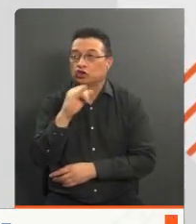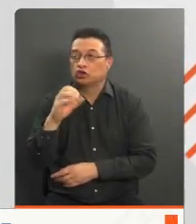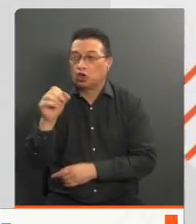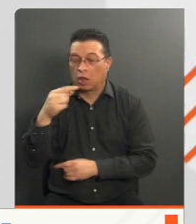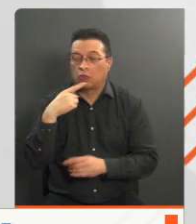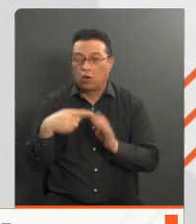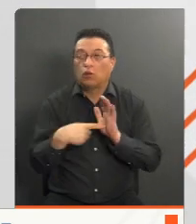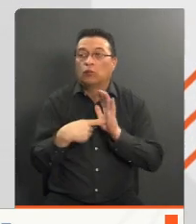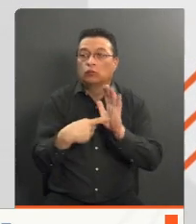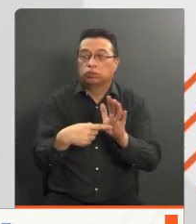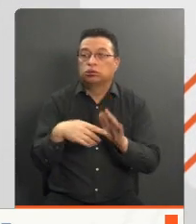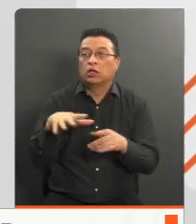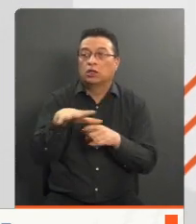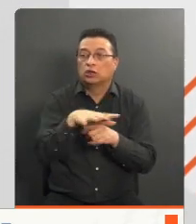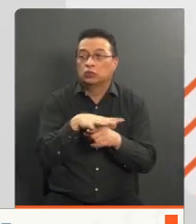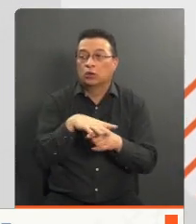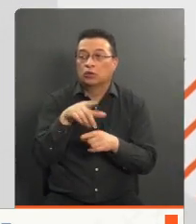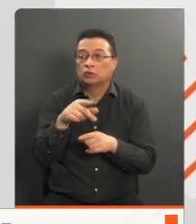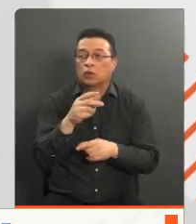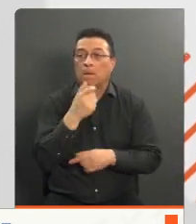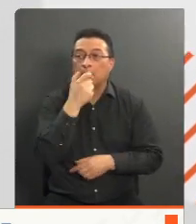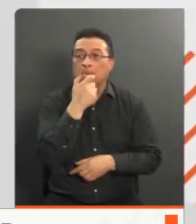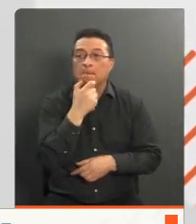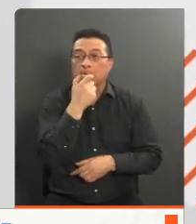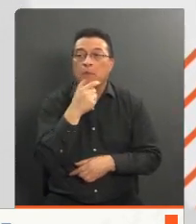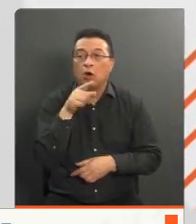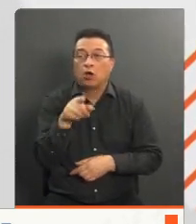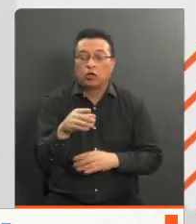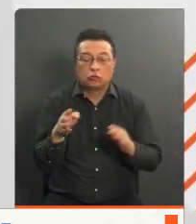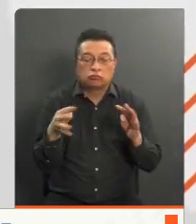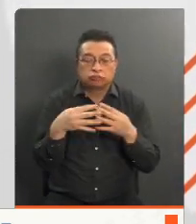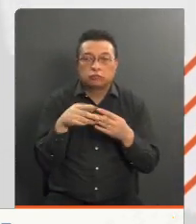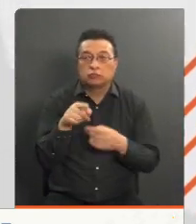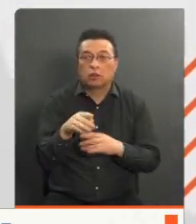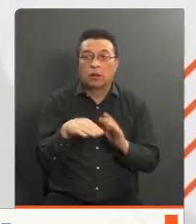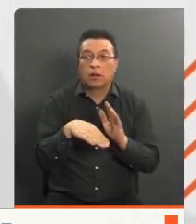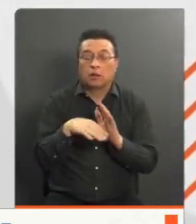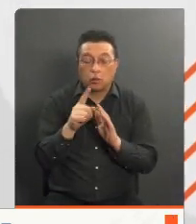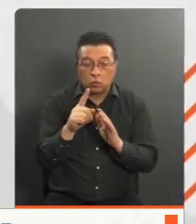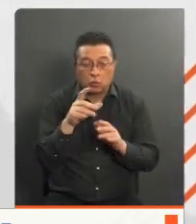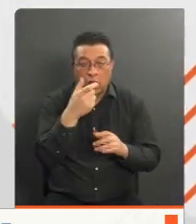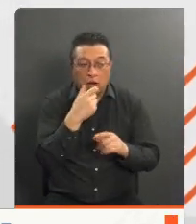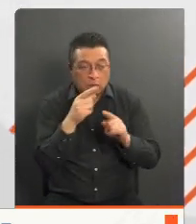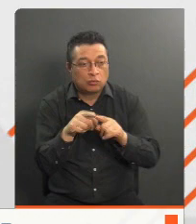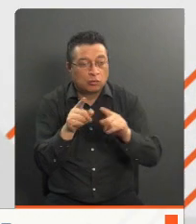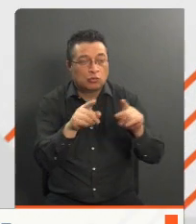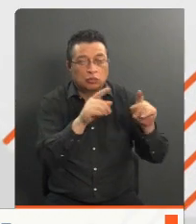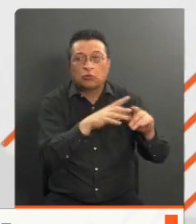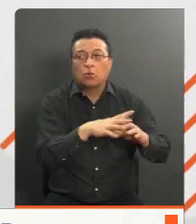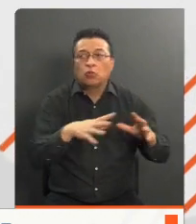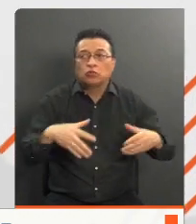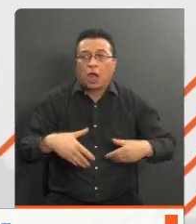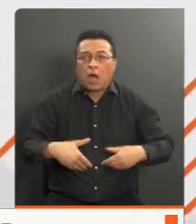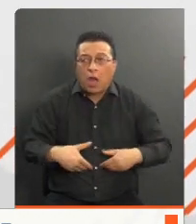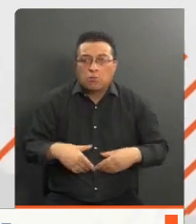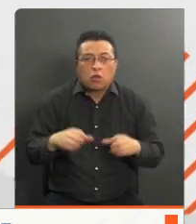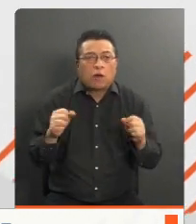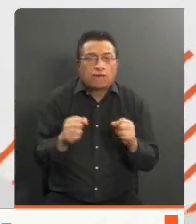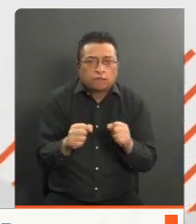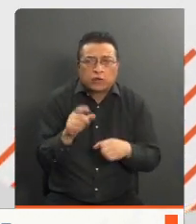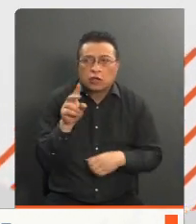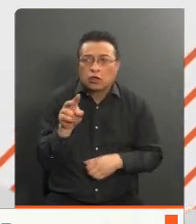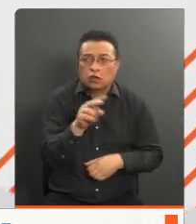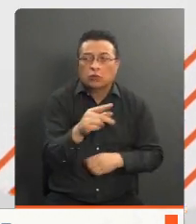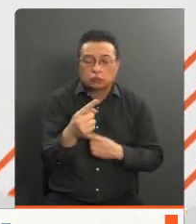las condiciones en que vive este mundo para está en cautiverio más de un animalito estaba con mucha hambre y mucho frío se me